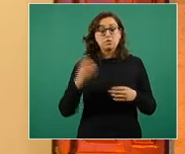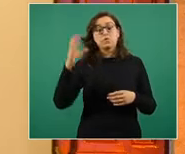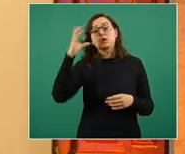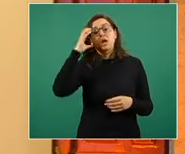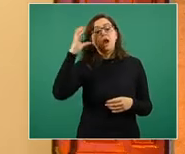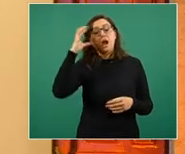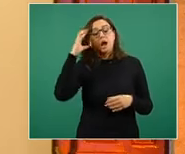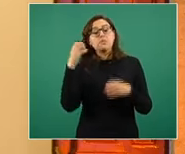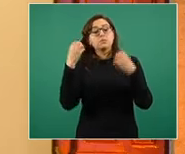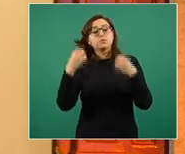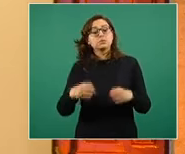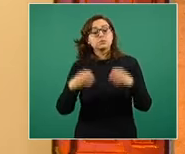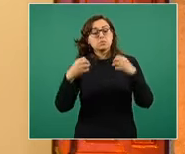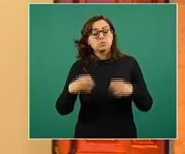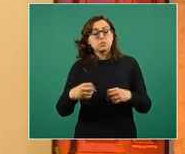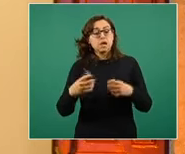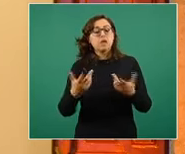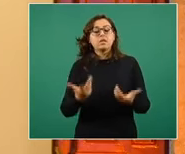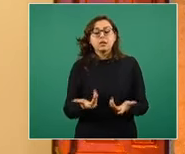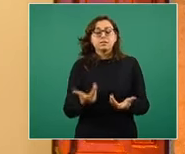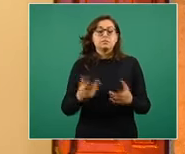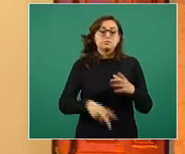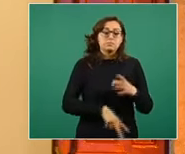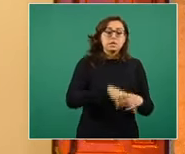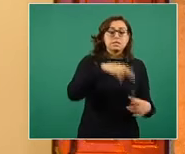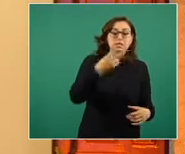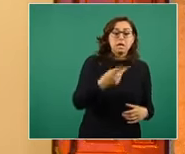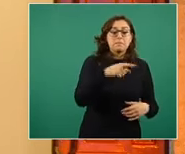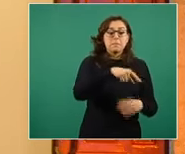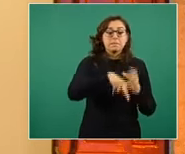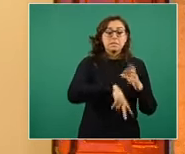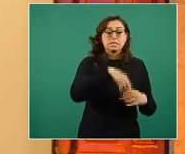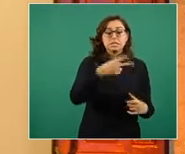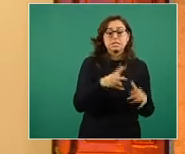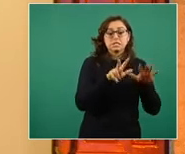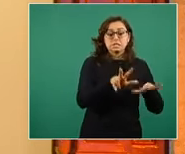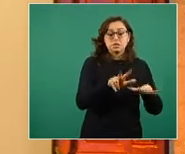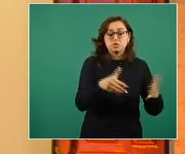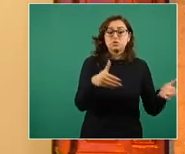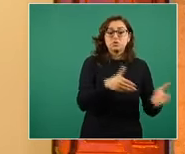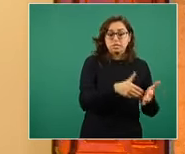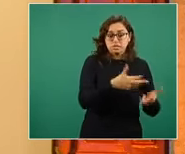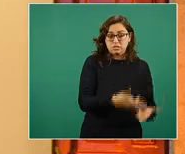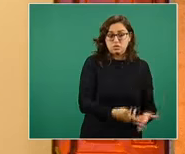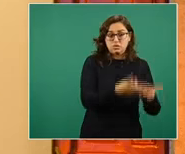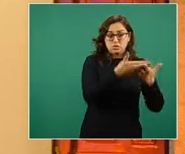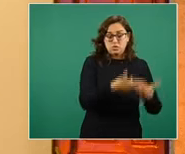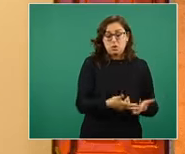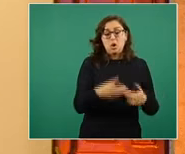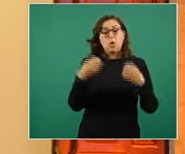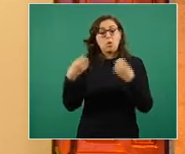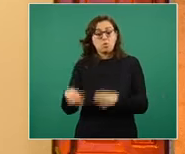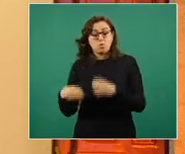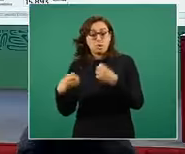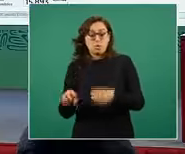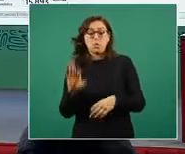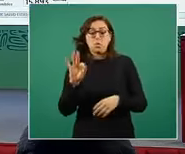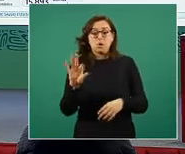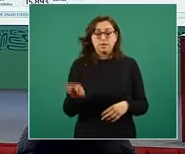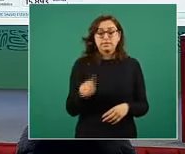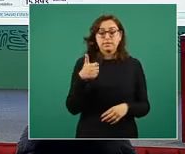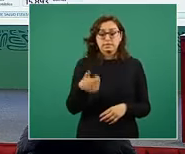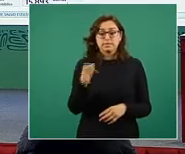18.360 las camas disponibles que estarían a nivel nacional y que por lo tanto nos dan este 46% de